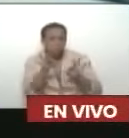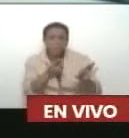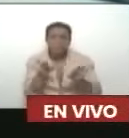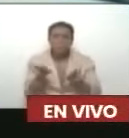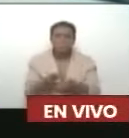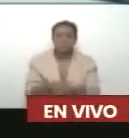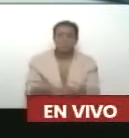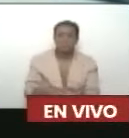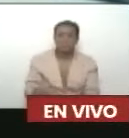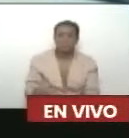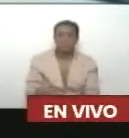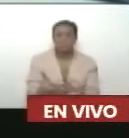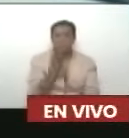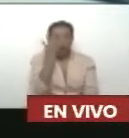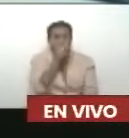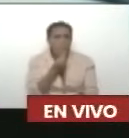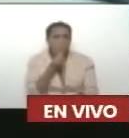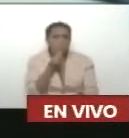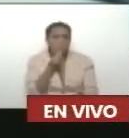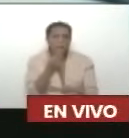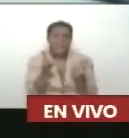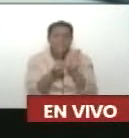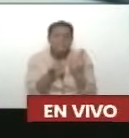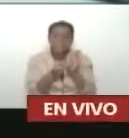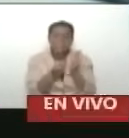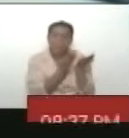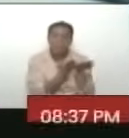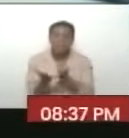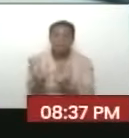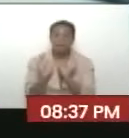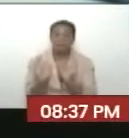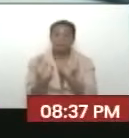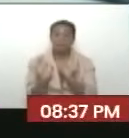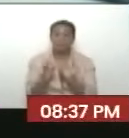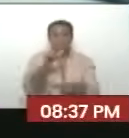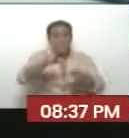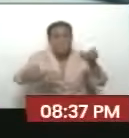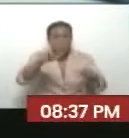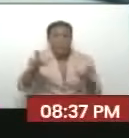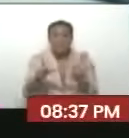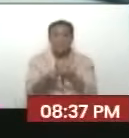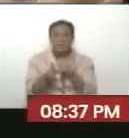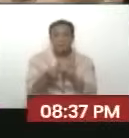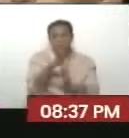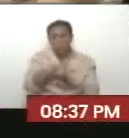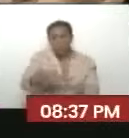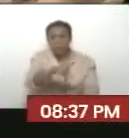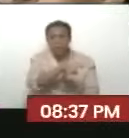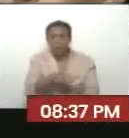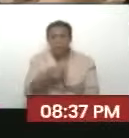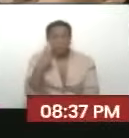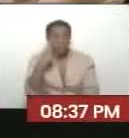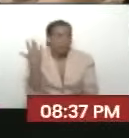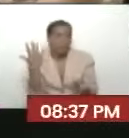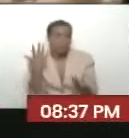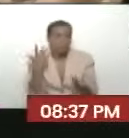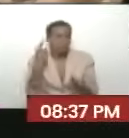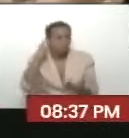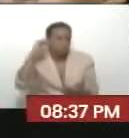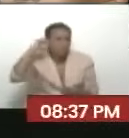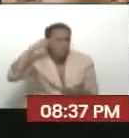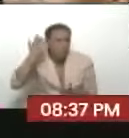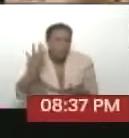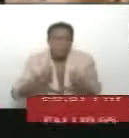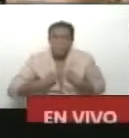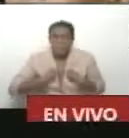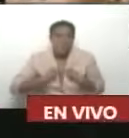¿no? Muchachos de educación media presentes, invitados especiales de los liceos. Quizás ustedes no